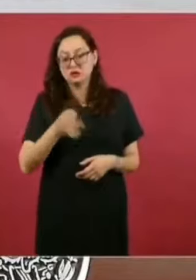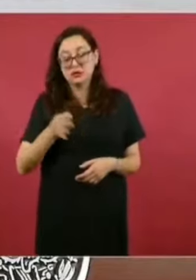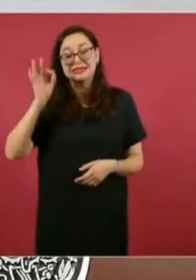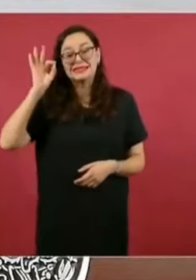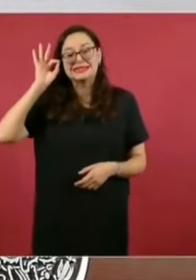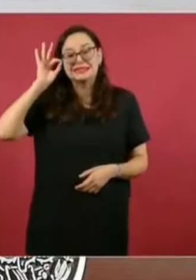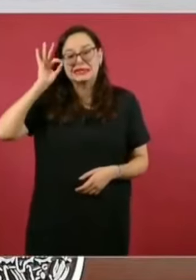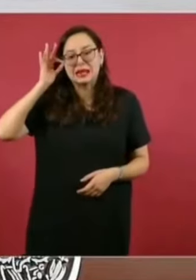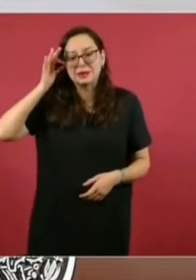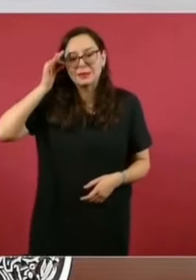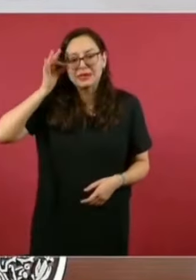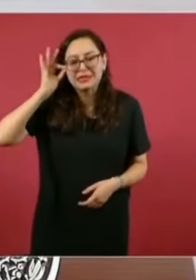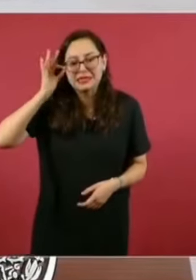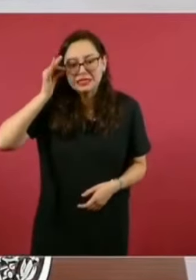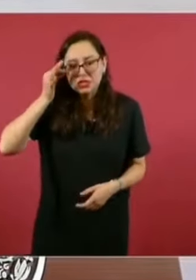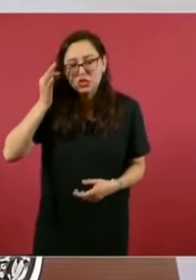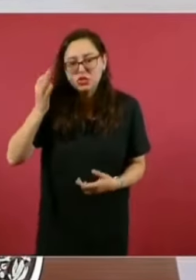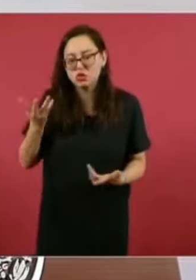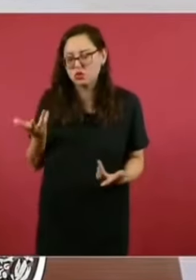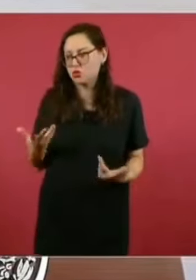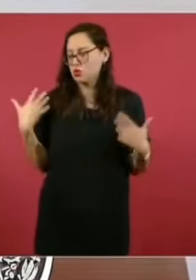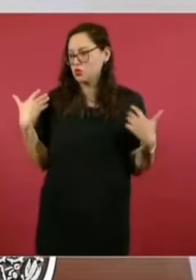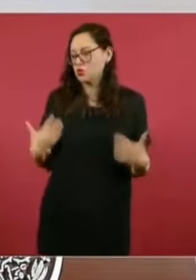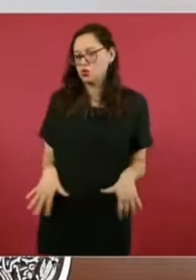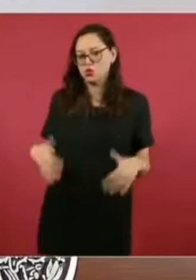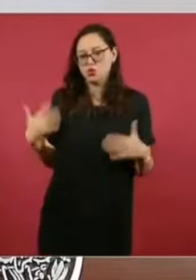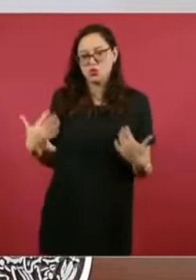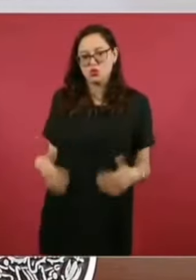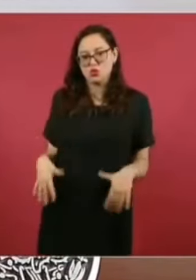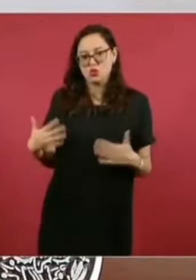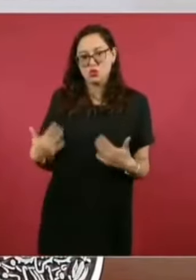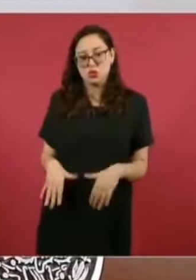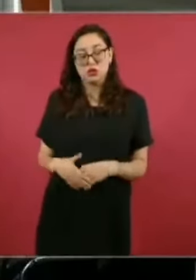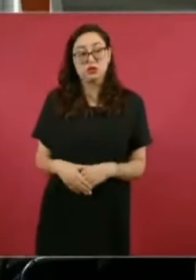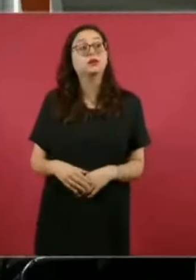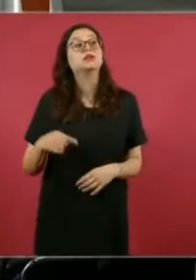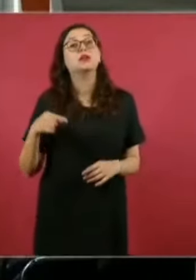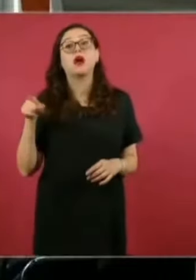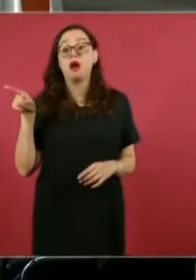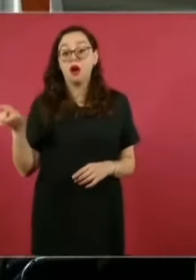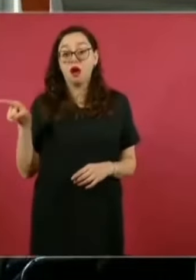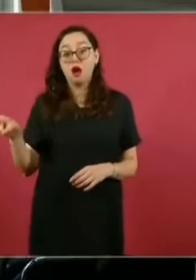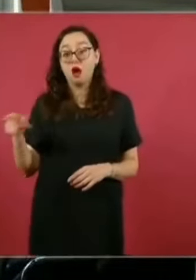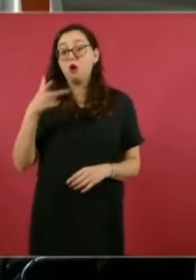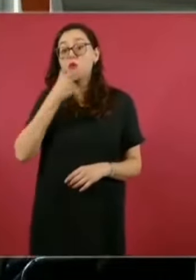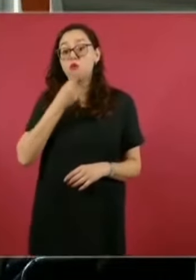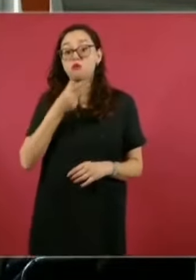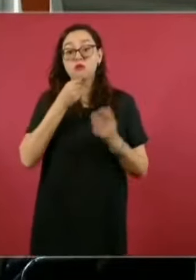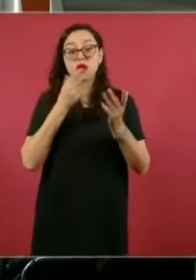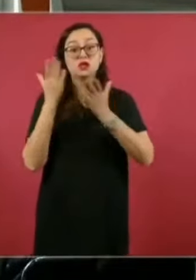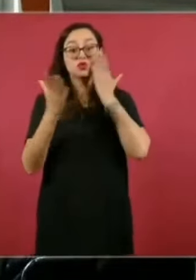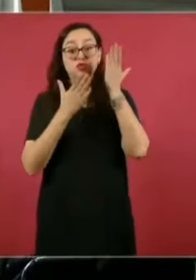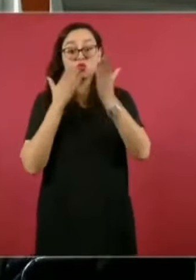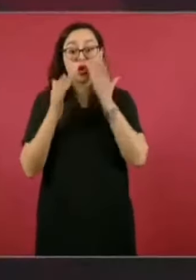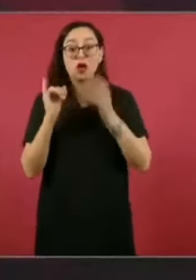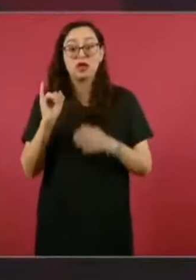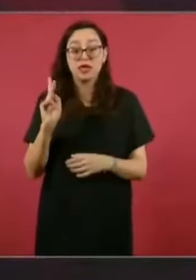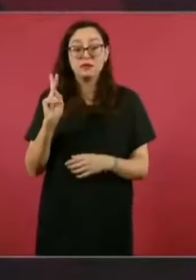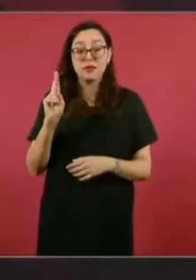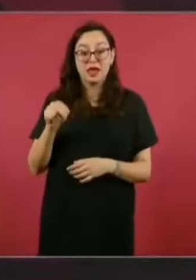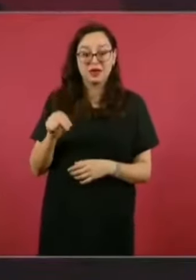el exgobernador Ocaña. Se hizo en el Politécnico Nacional. Pues, sí, fue salido porque